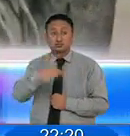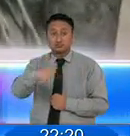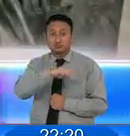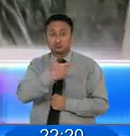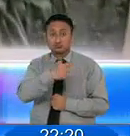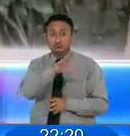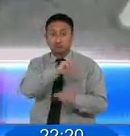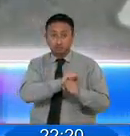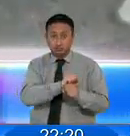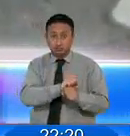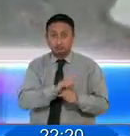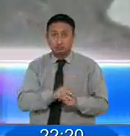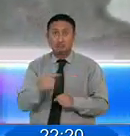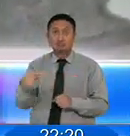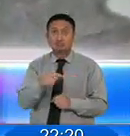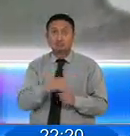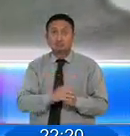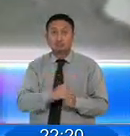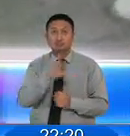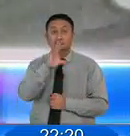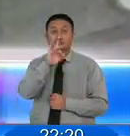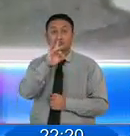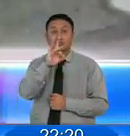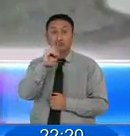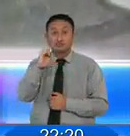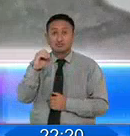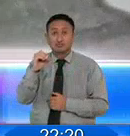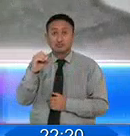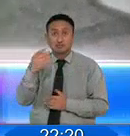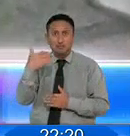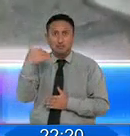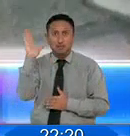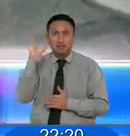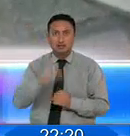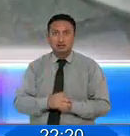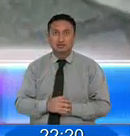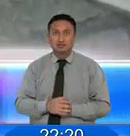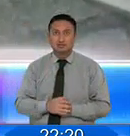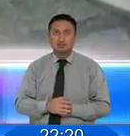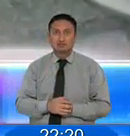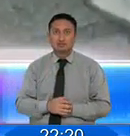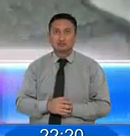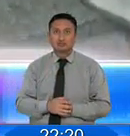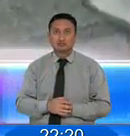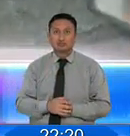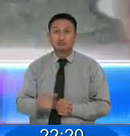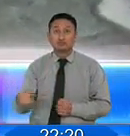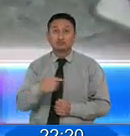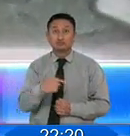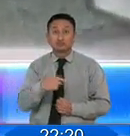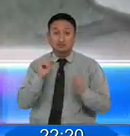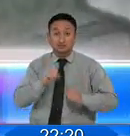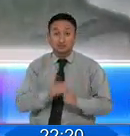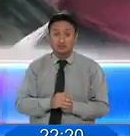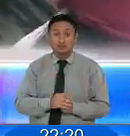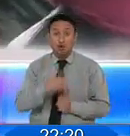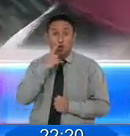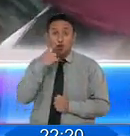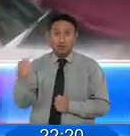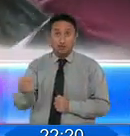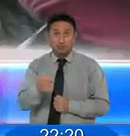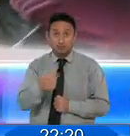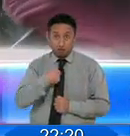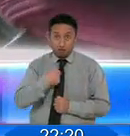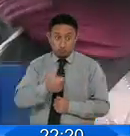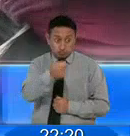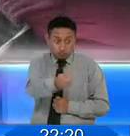de tránsito, a quien le encontraron más de $800 en su poder. Entre los billetes estarían los que entregó el chofer. Yo entregué